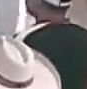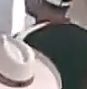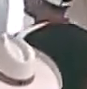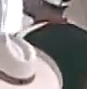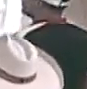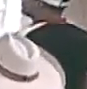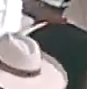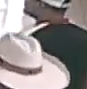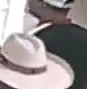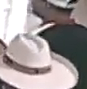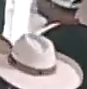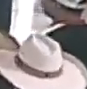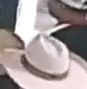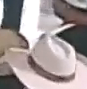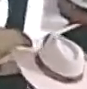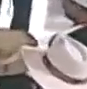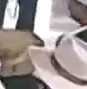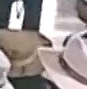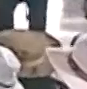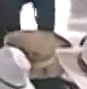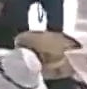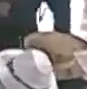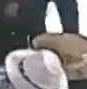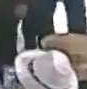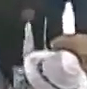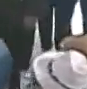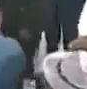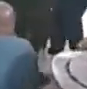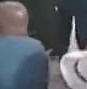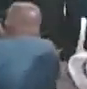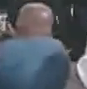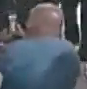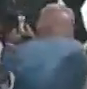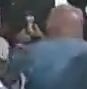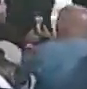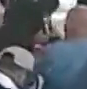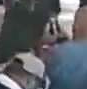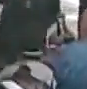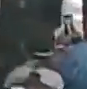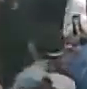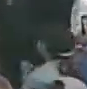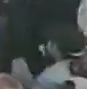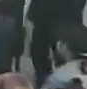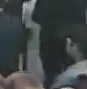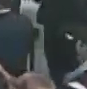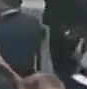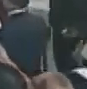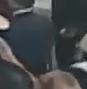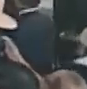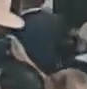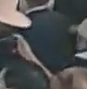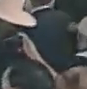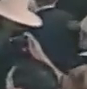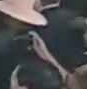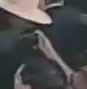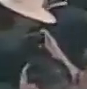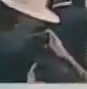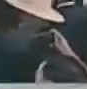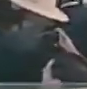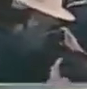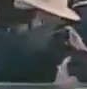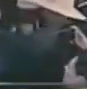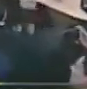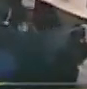Economía Productiva. Es una instancia que fue constituida el 19 de enero de 2016 con la participación de